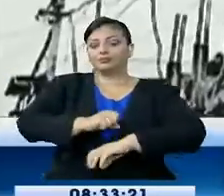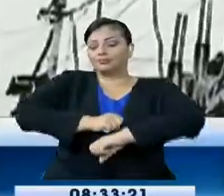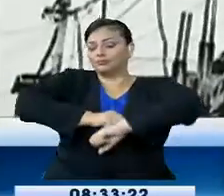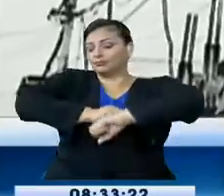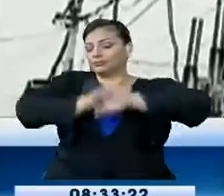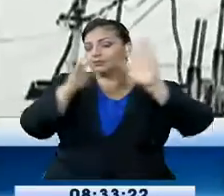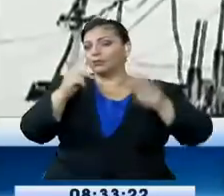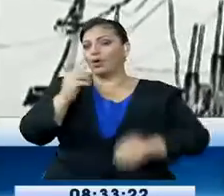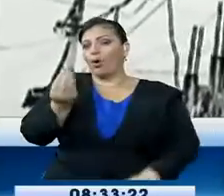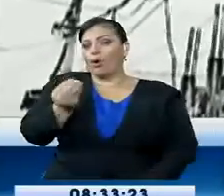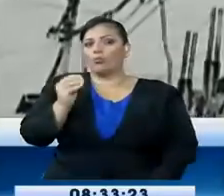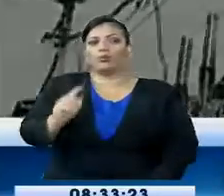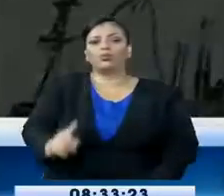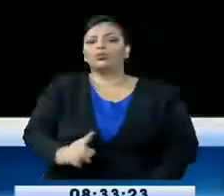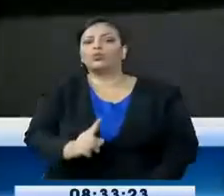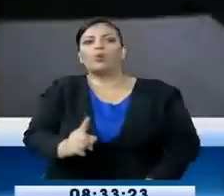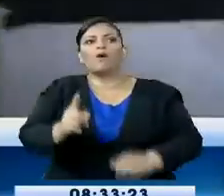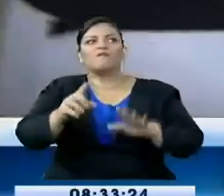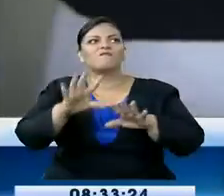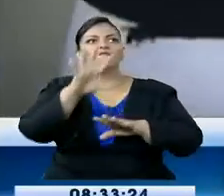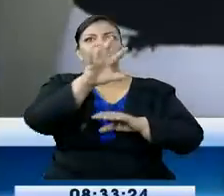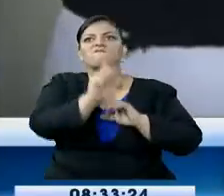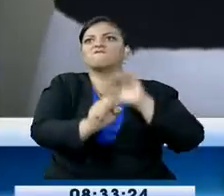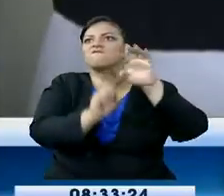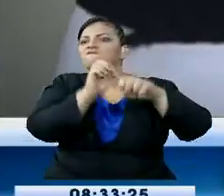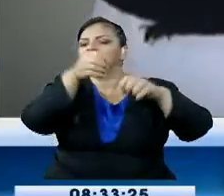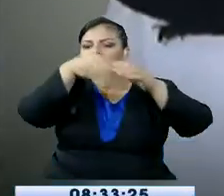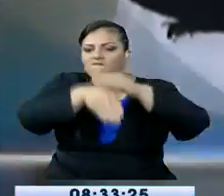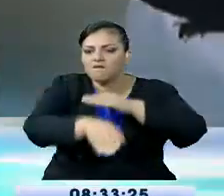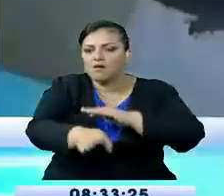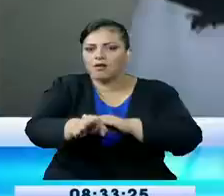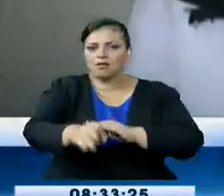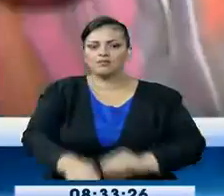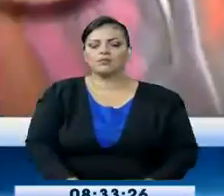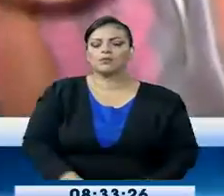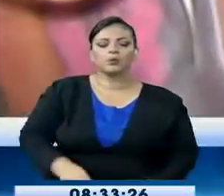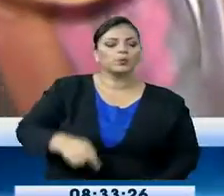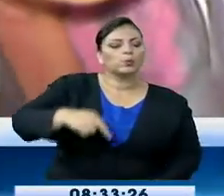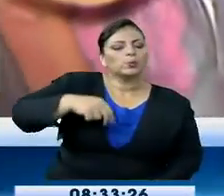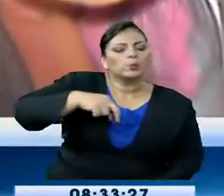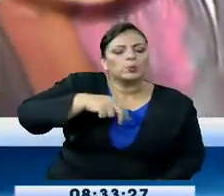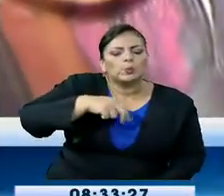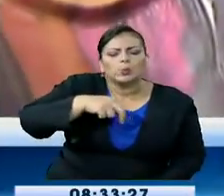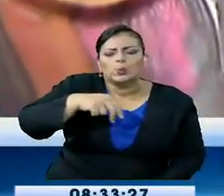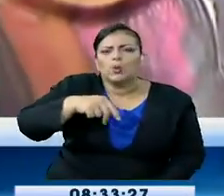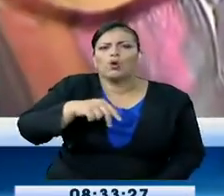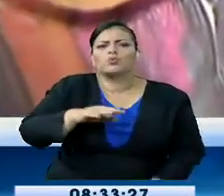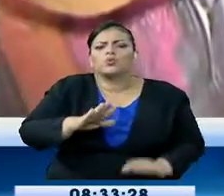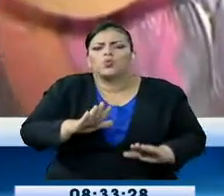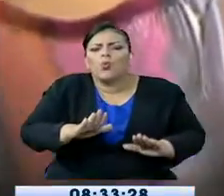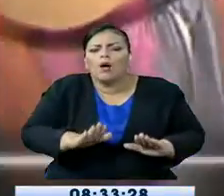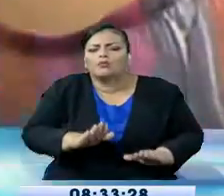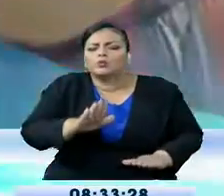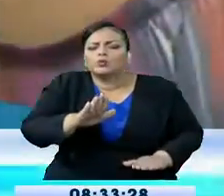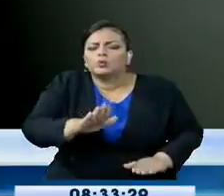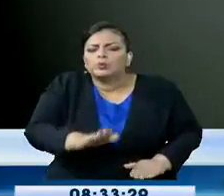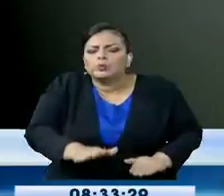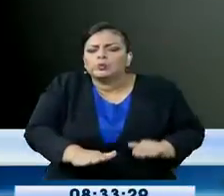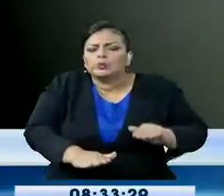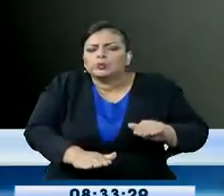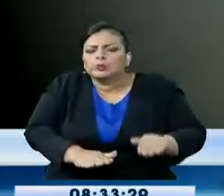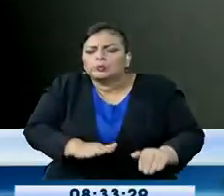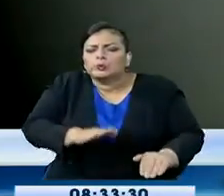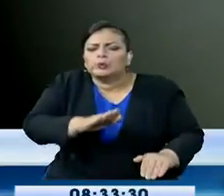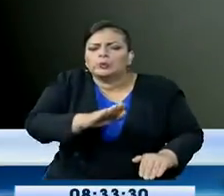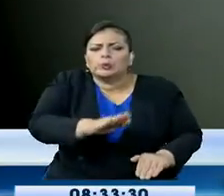pocos minutos, el ladrido de un perro lo delataría. Cuando nos dimos cuenta, el perrito de mi casa ladró y ya el hombre estaba dentro de la casa.